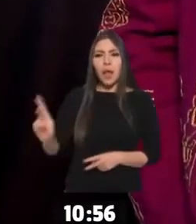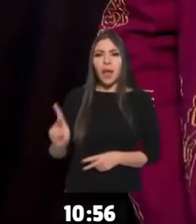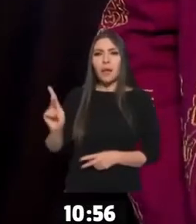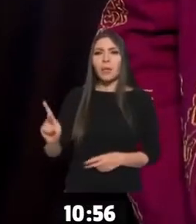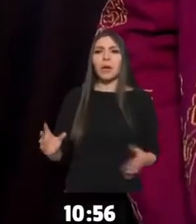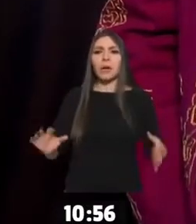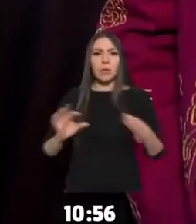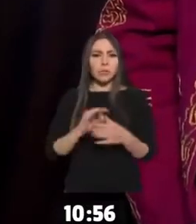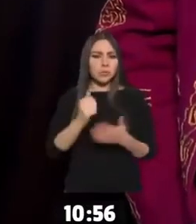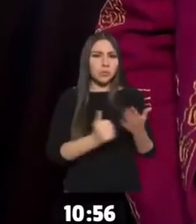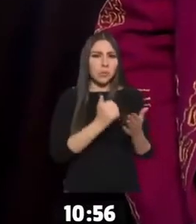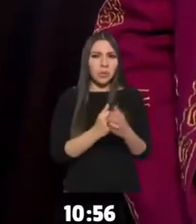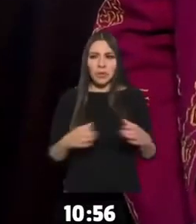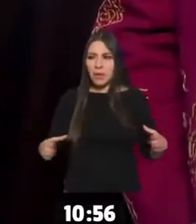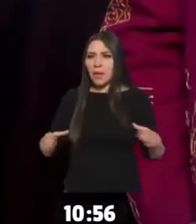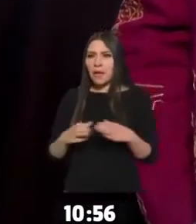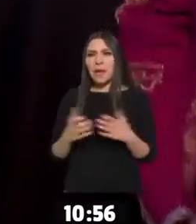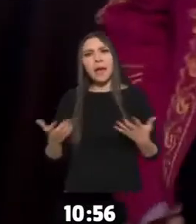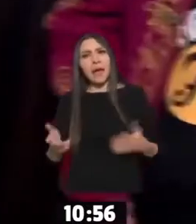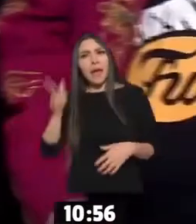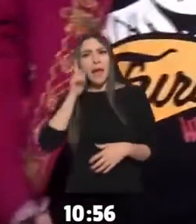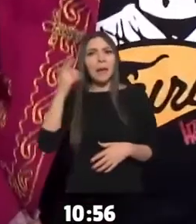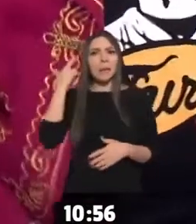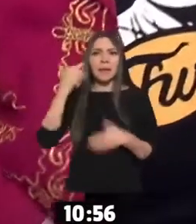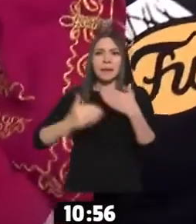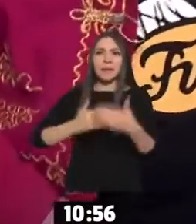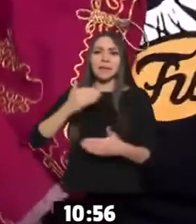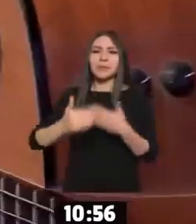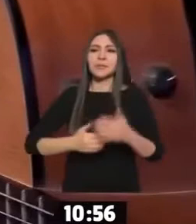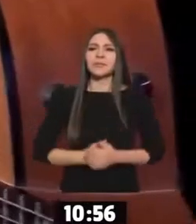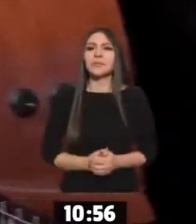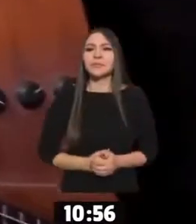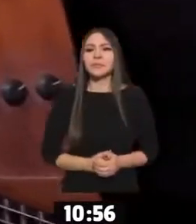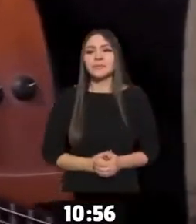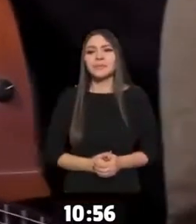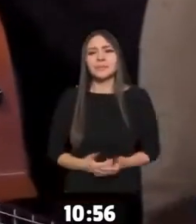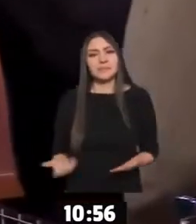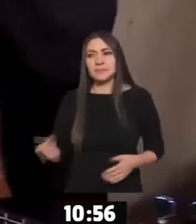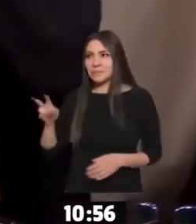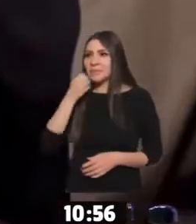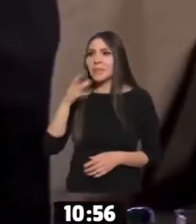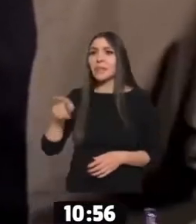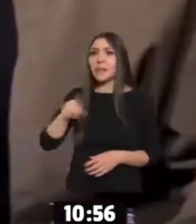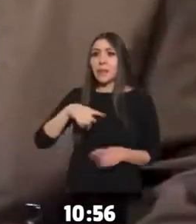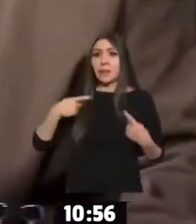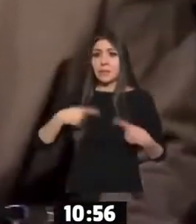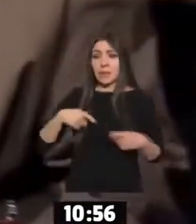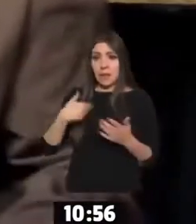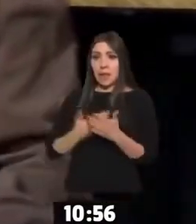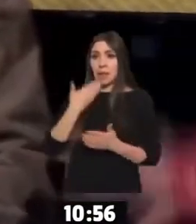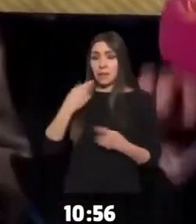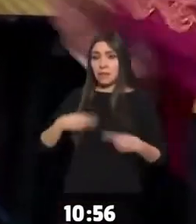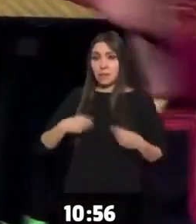una ciudad, dije, ah, pues, a ver a qué suena ese rollo. Pues, mire lo ya. Que salió, mire lo que salió, sí, el man. Arturo. Oye, el... ¿y a ti sí te caen los chilangos? Igual que el